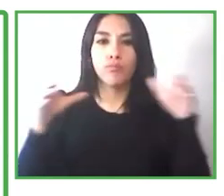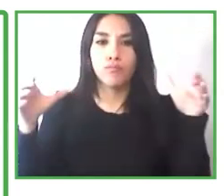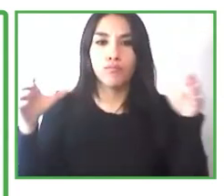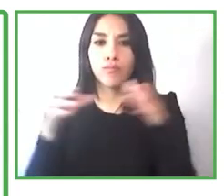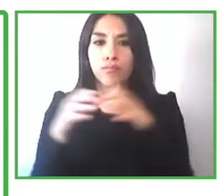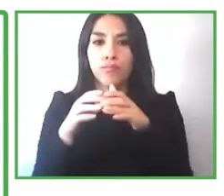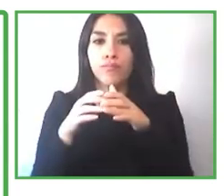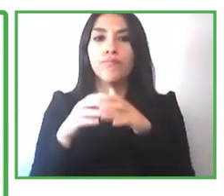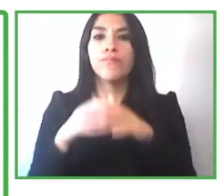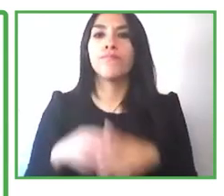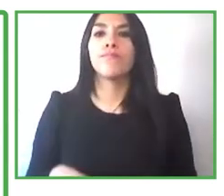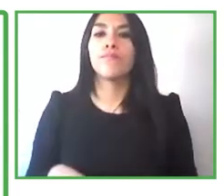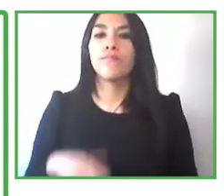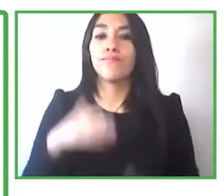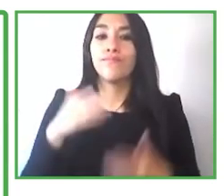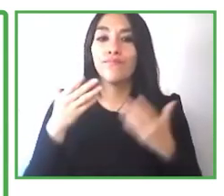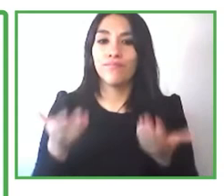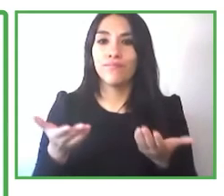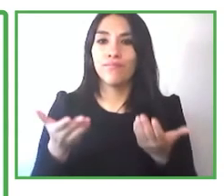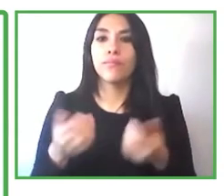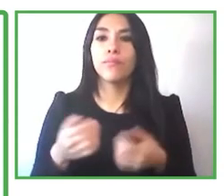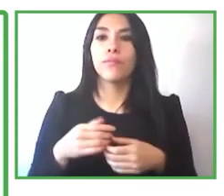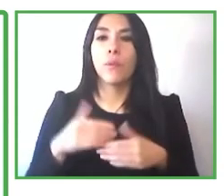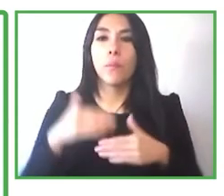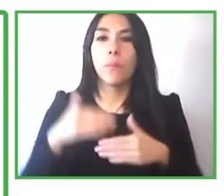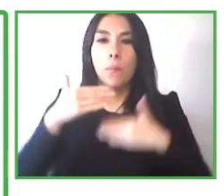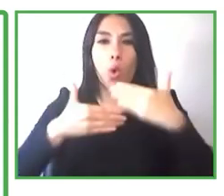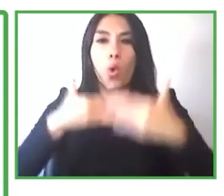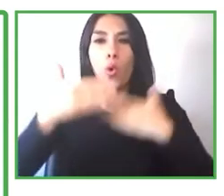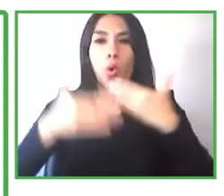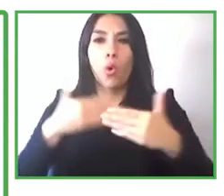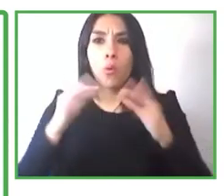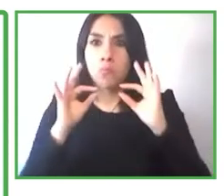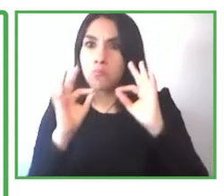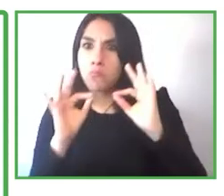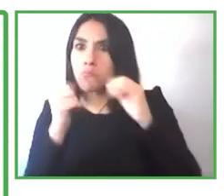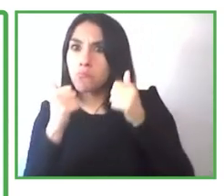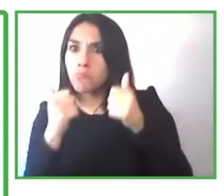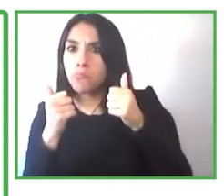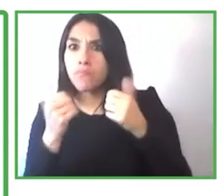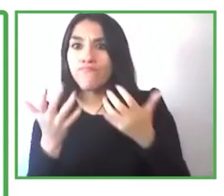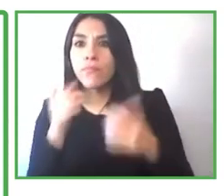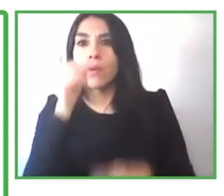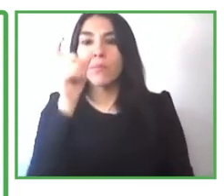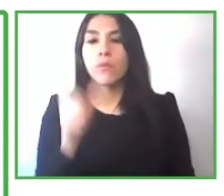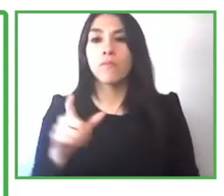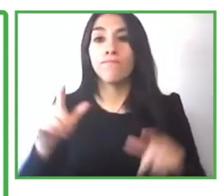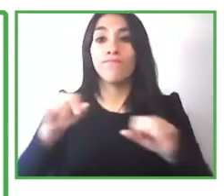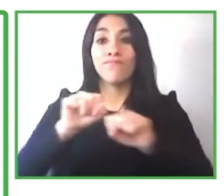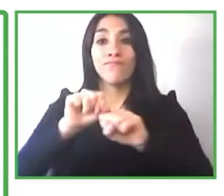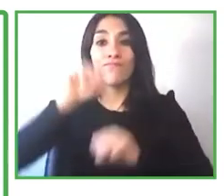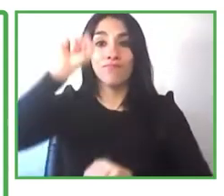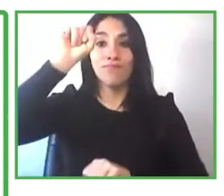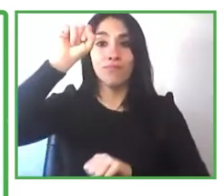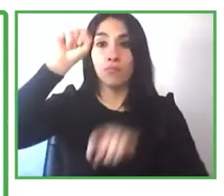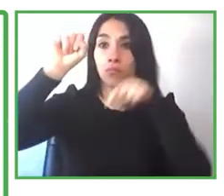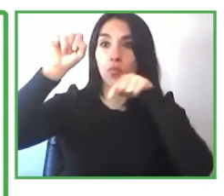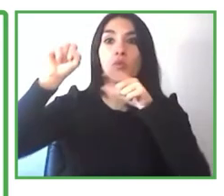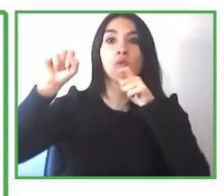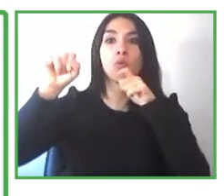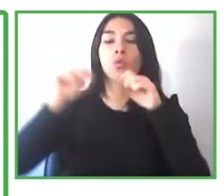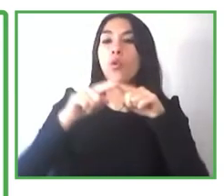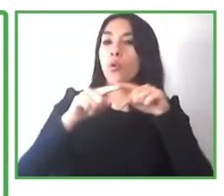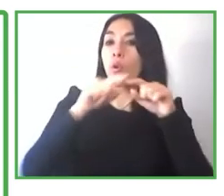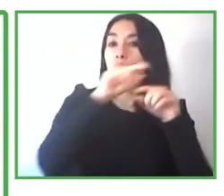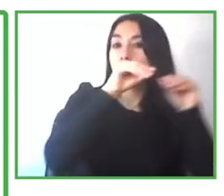y que ha funcionado muy bien es que los graduados tienen el apoyo de mentores en cada uno de los negocios y hay personas